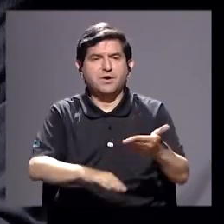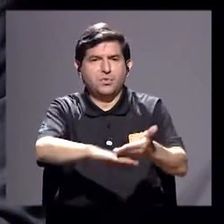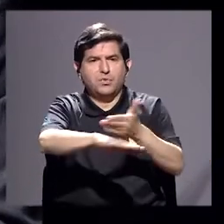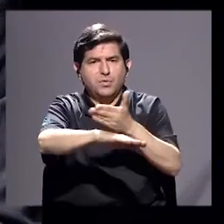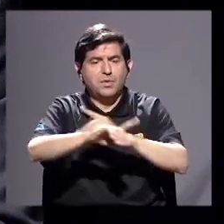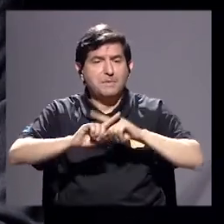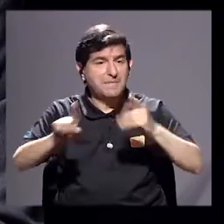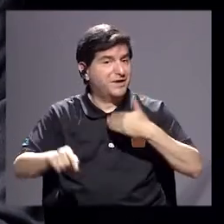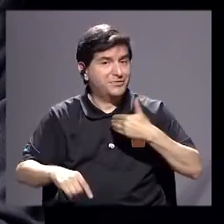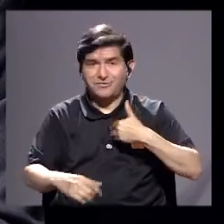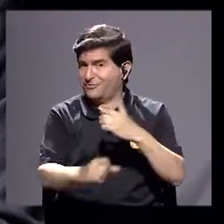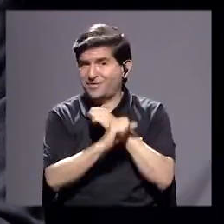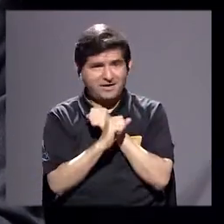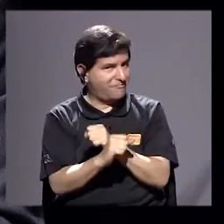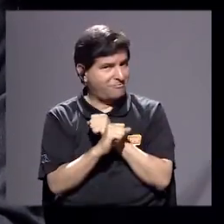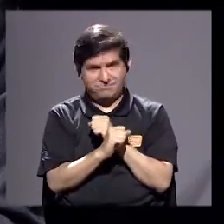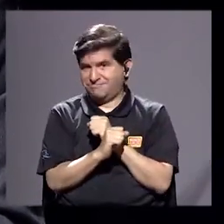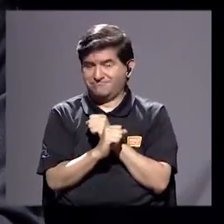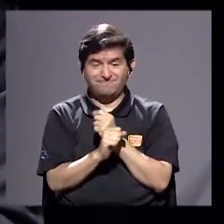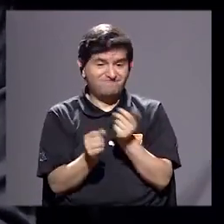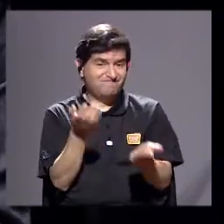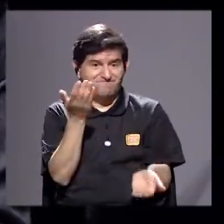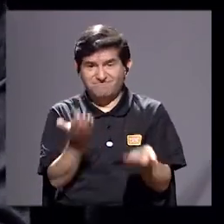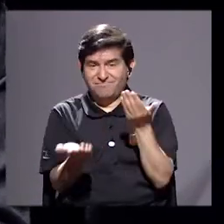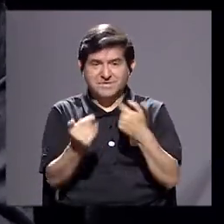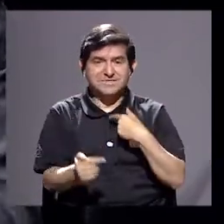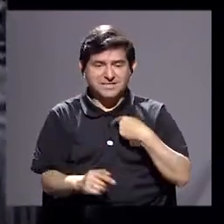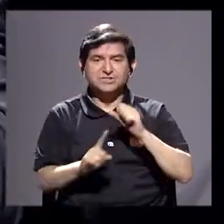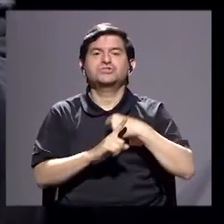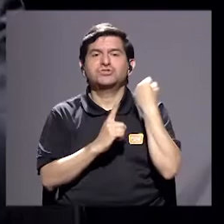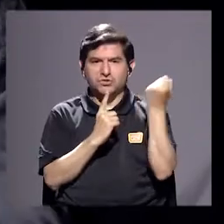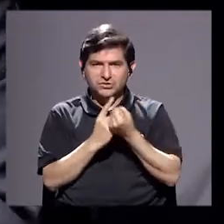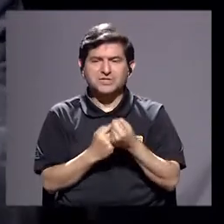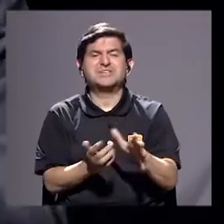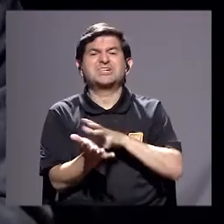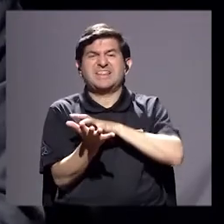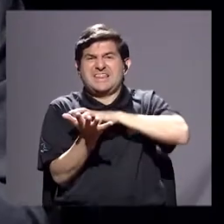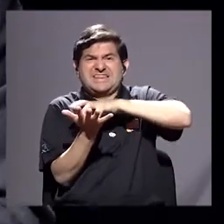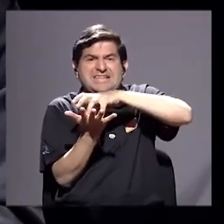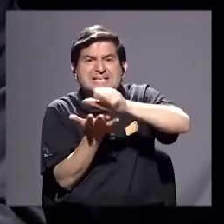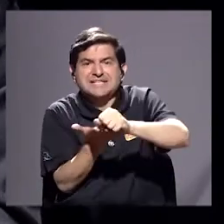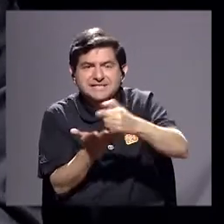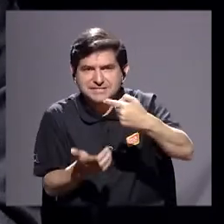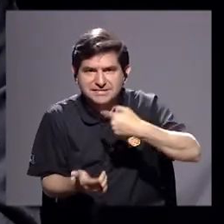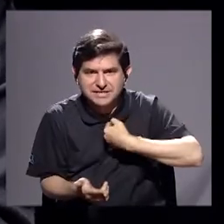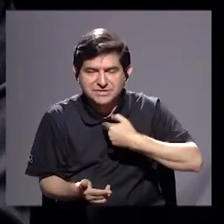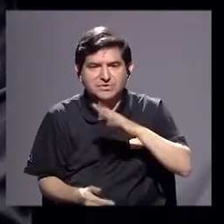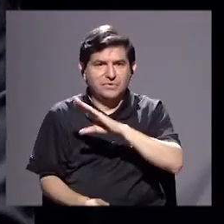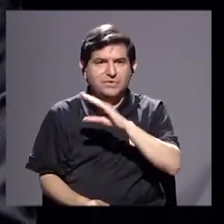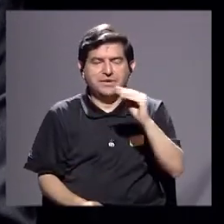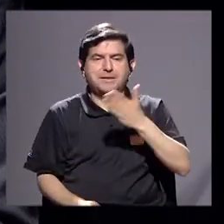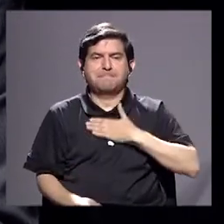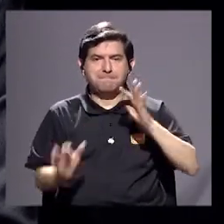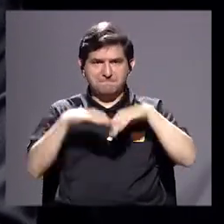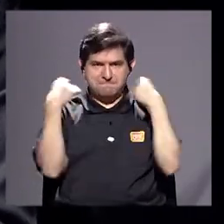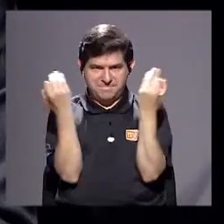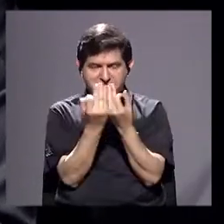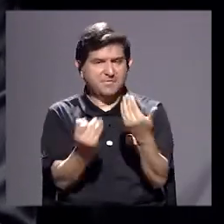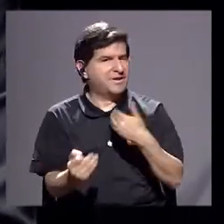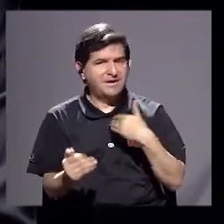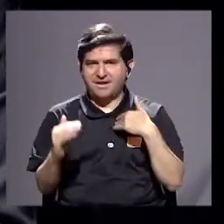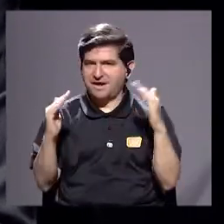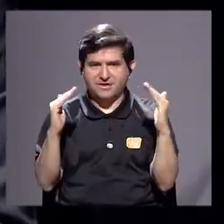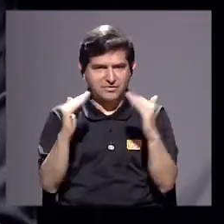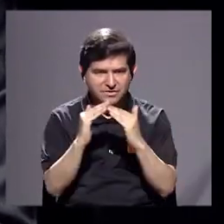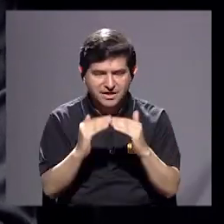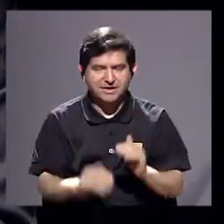si yo no tengo seguro posiblemente entre una condición de desastre yo para mi familia porque porque no tengo casa perdía